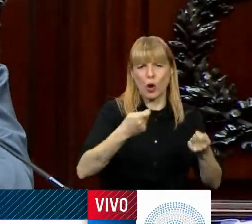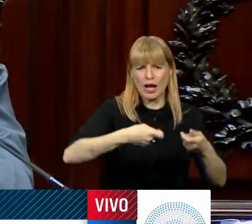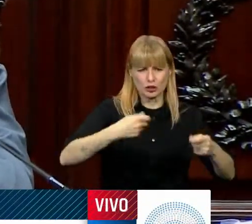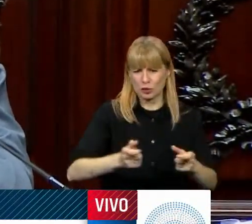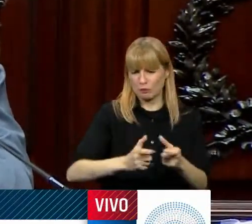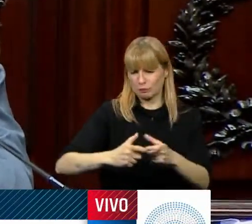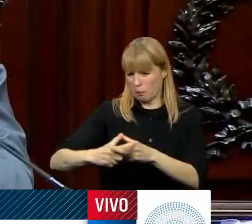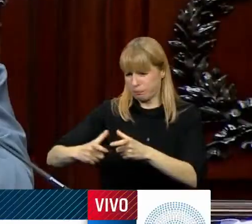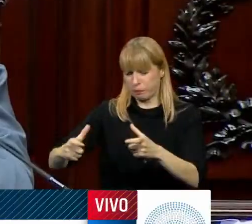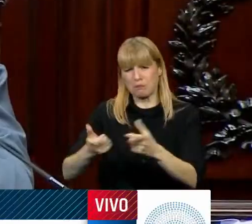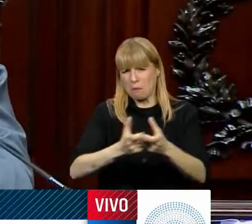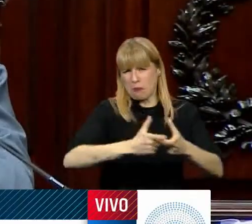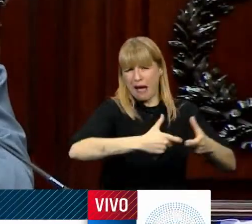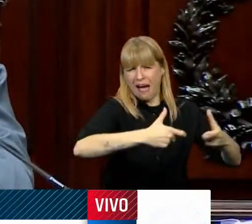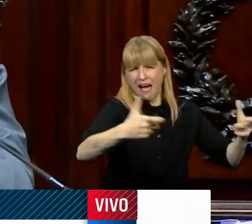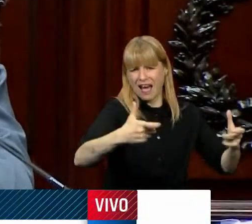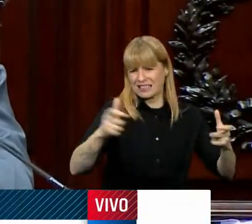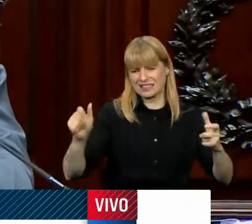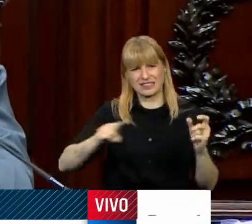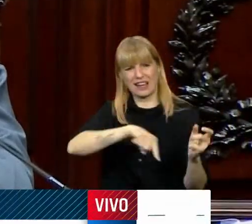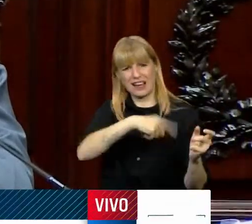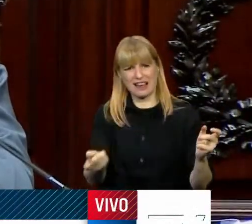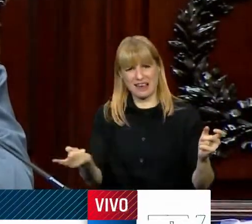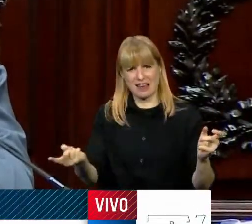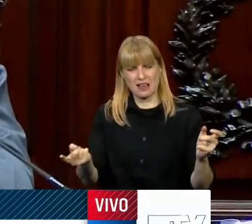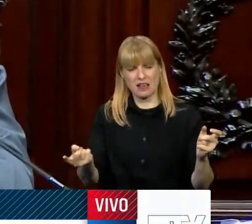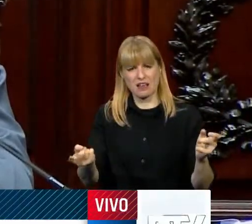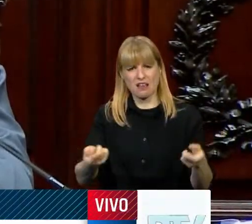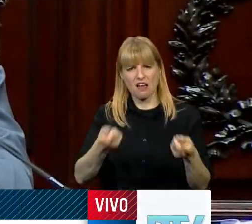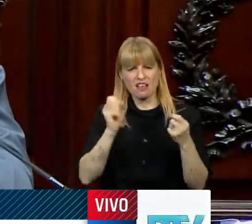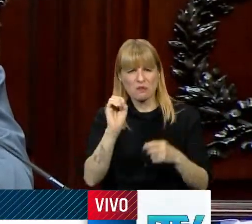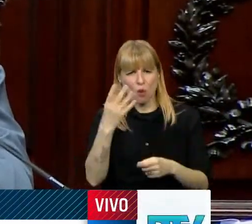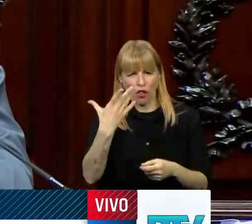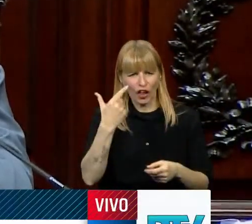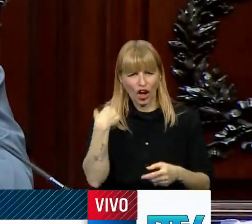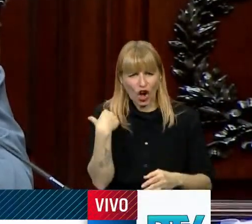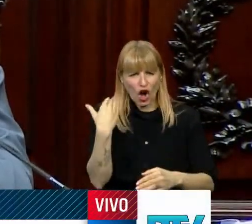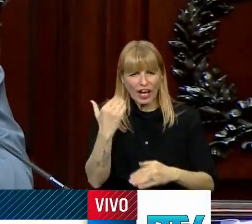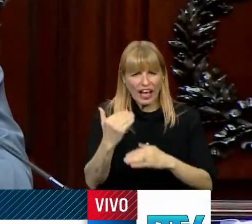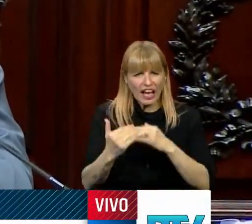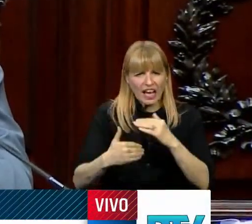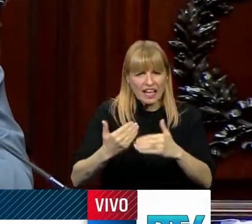juicio le puede parecer esto un modelo de crecimiento para el país?